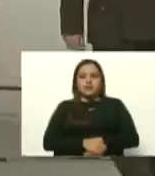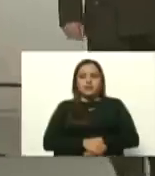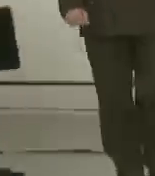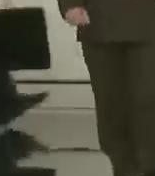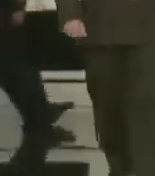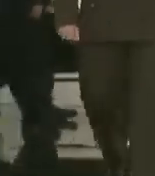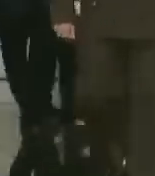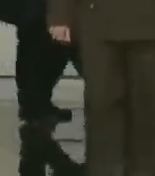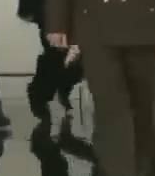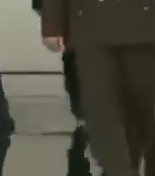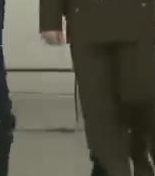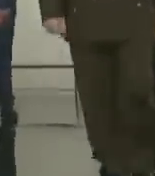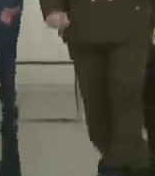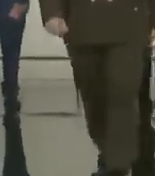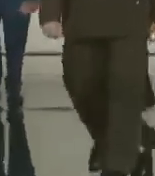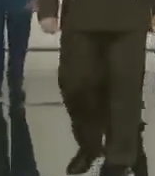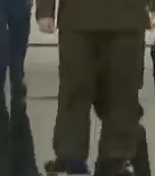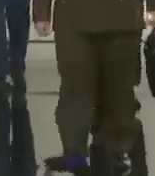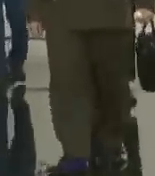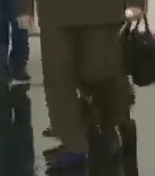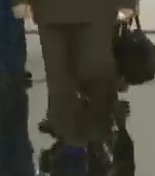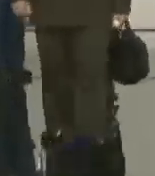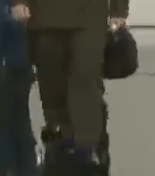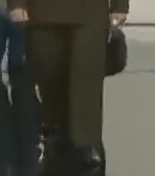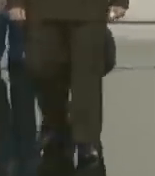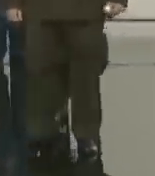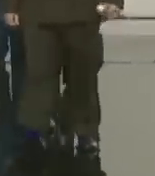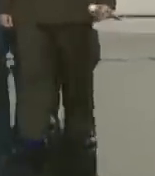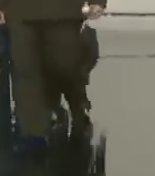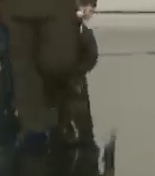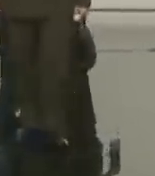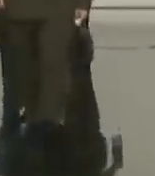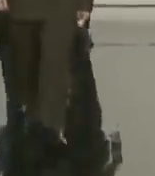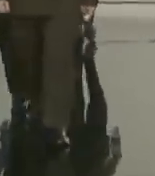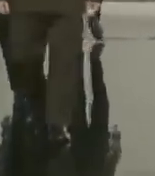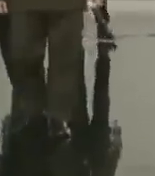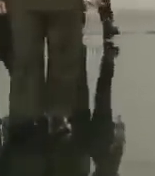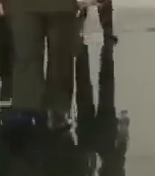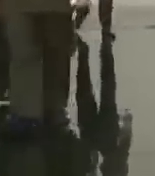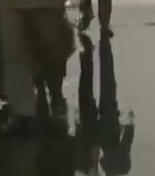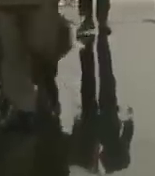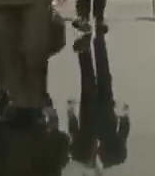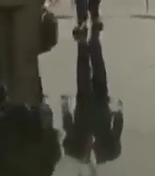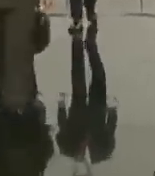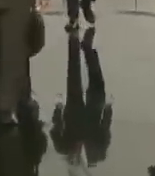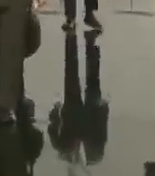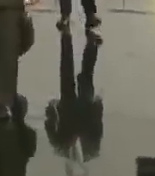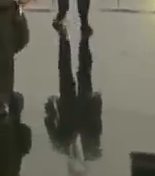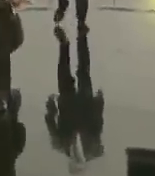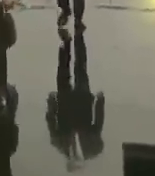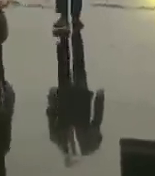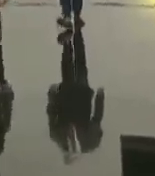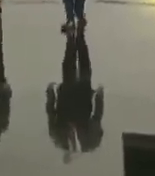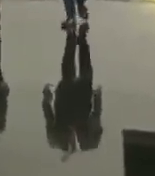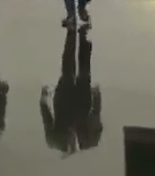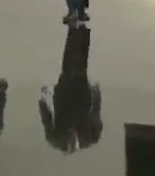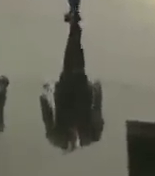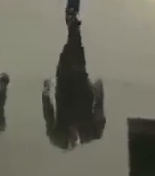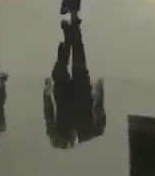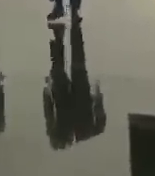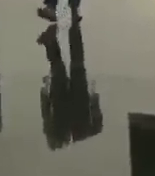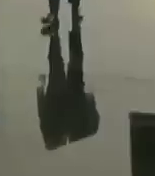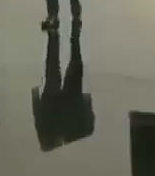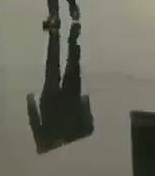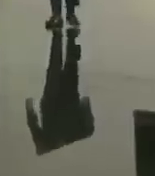República Bolivariana de Venezuela, comandante jefe de la Fuerza Armada Nacional Bolivariana, en compañía de la ciudadana doctora